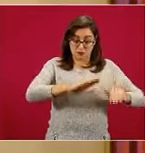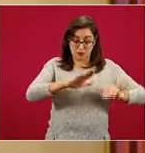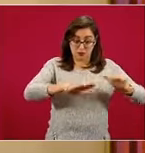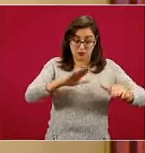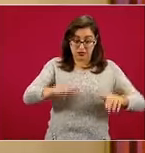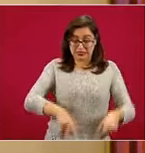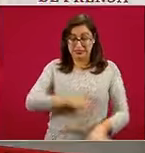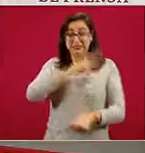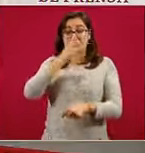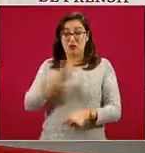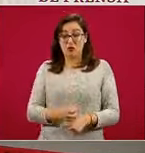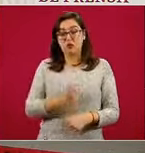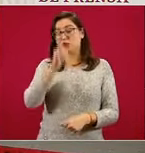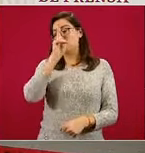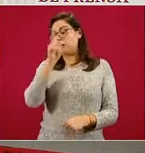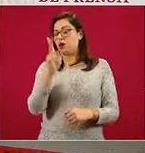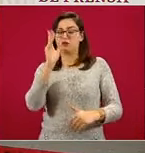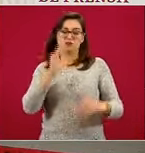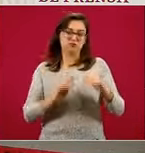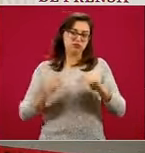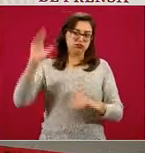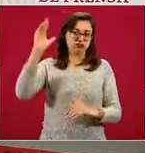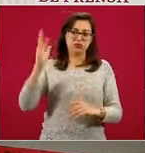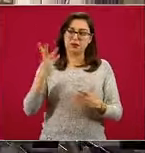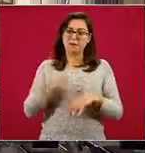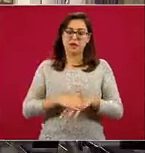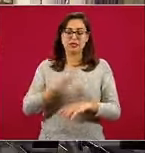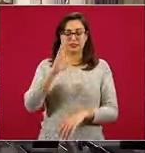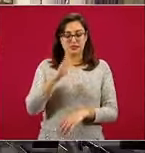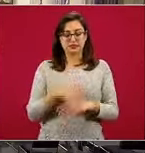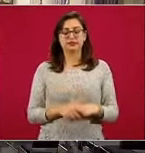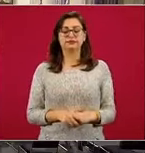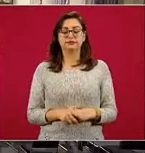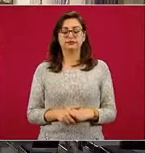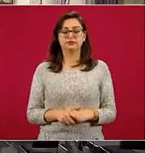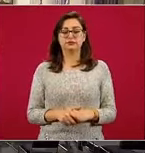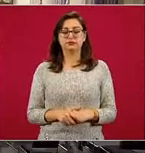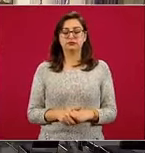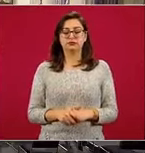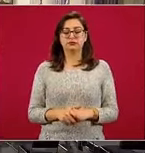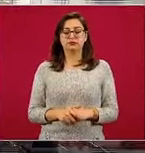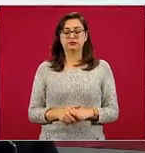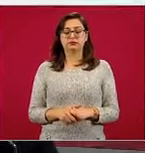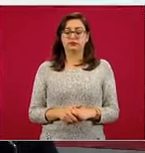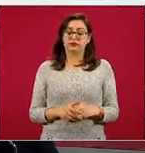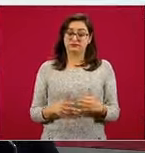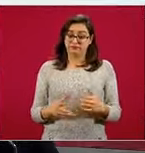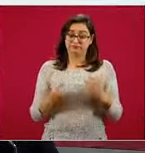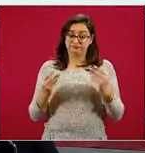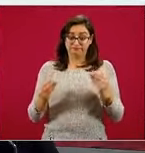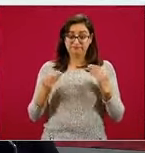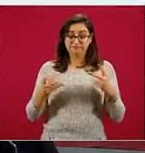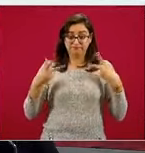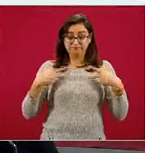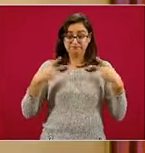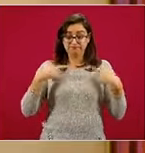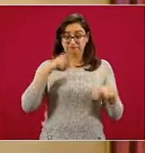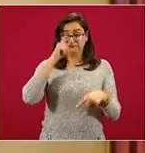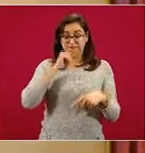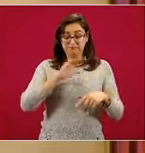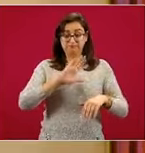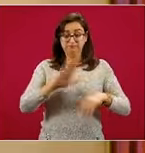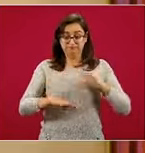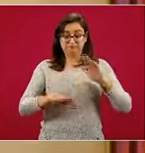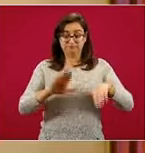países de Europa a principios de la epidemia, y la magnitud, es decir, la cantidad de defunciones que se está teniendo, pues prácticamente está siendo ya